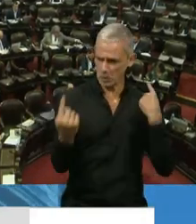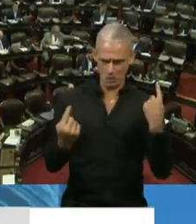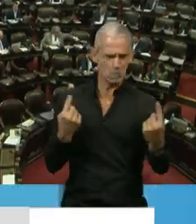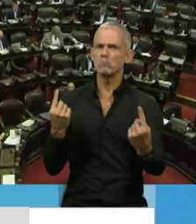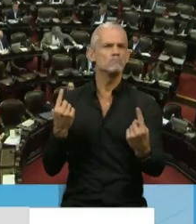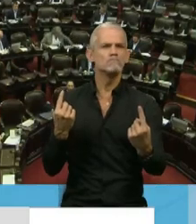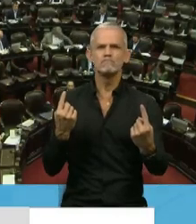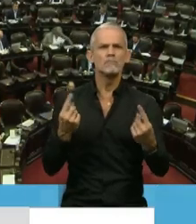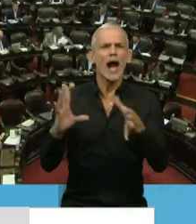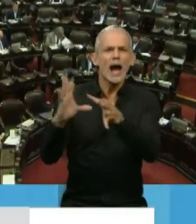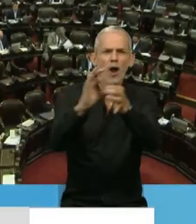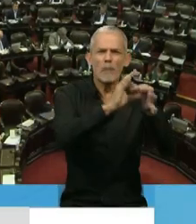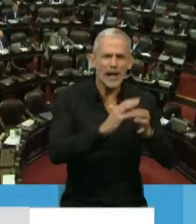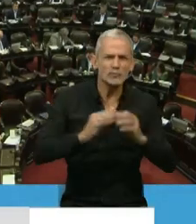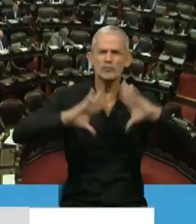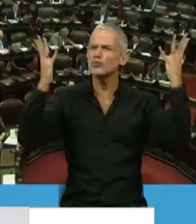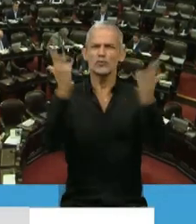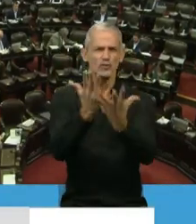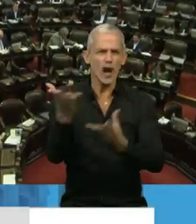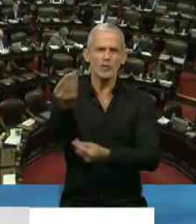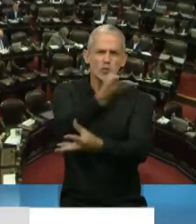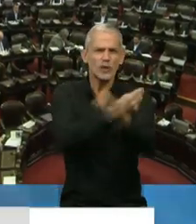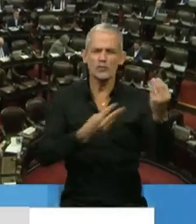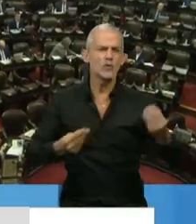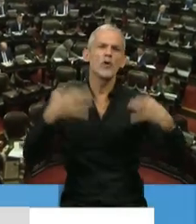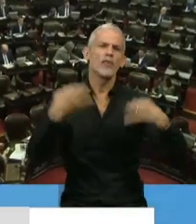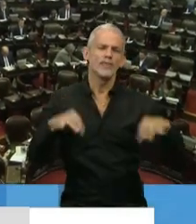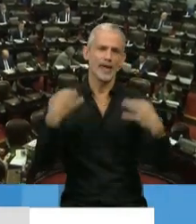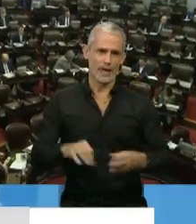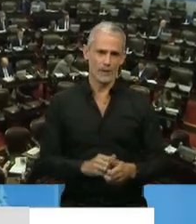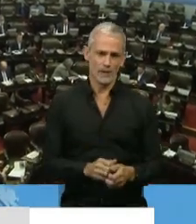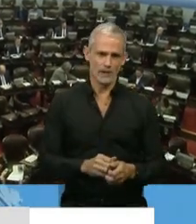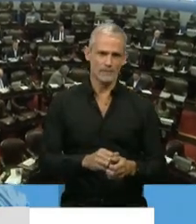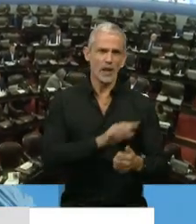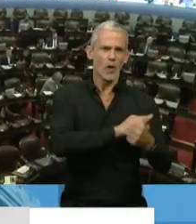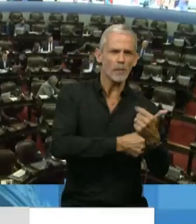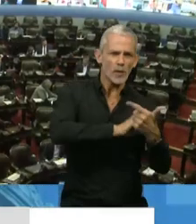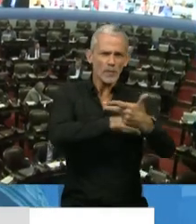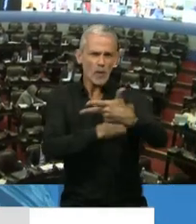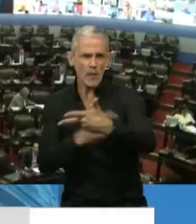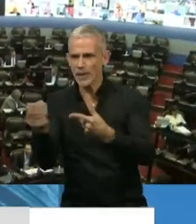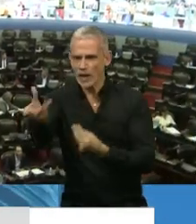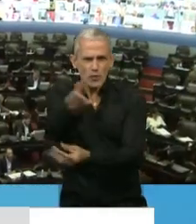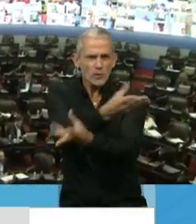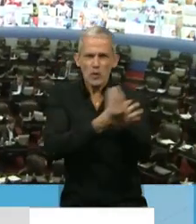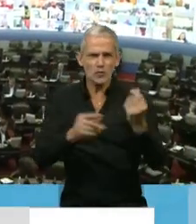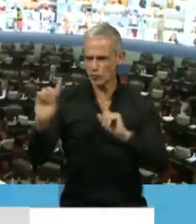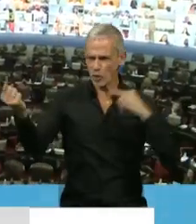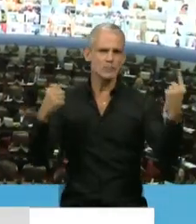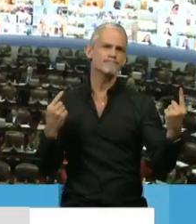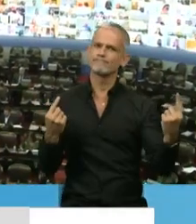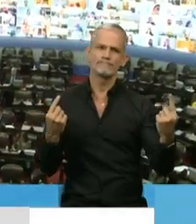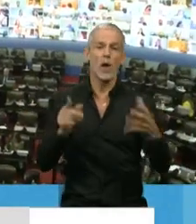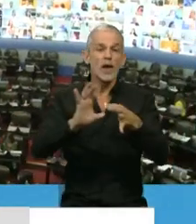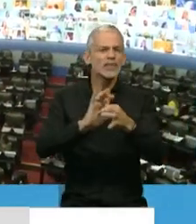cooperación internacional, de cooperación entre los distintos poderes del Estado. Las